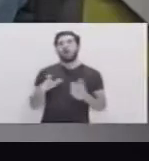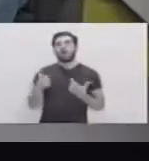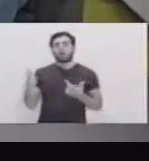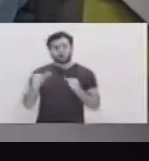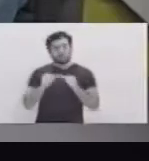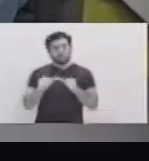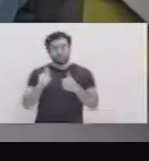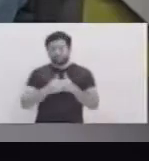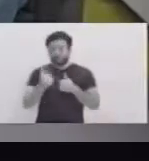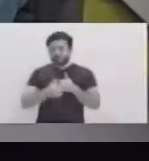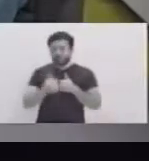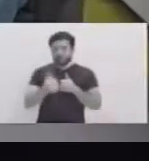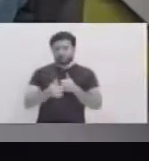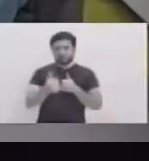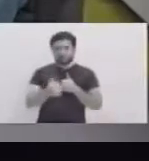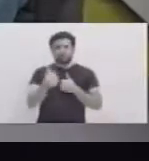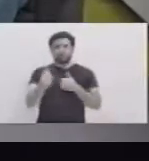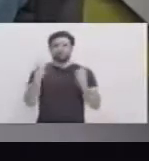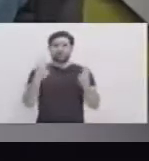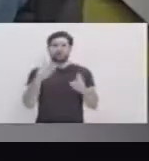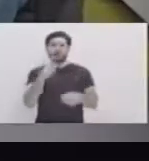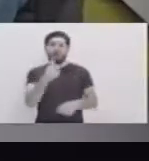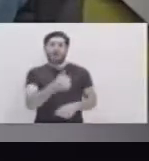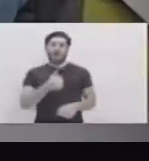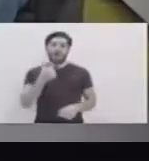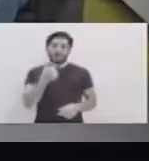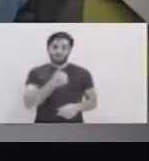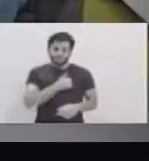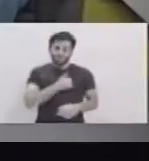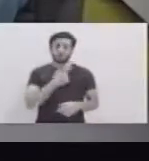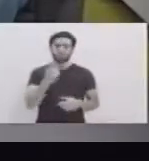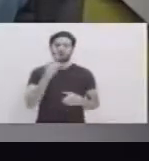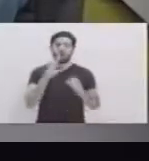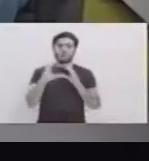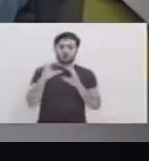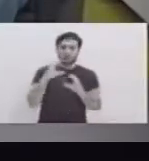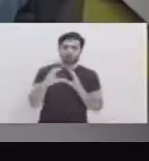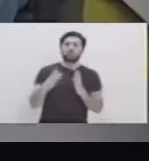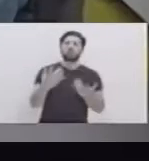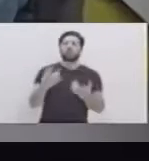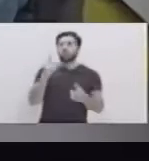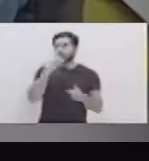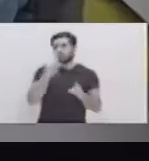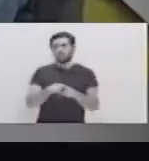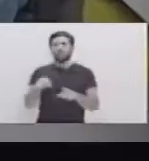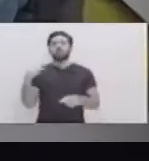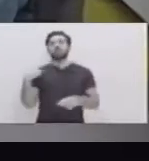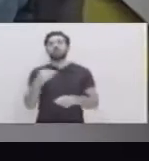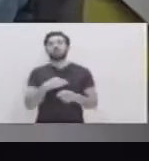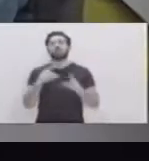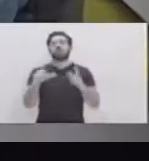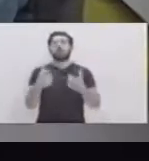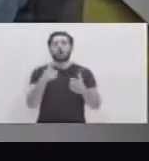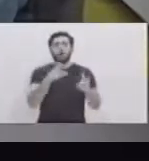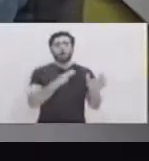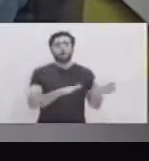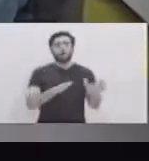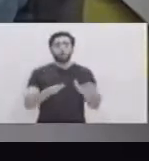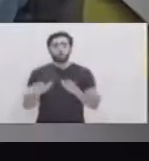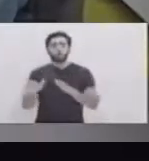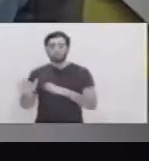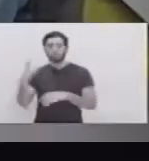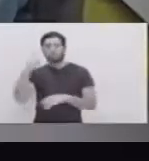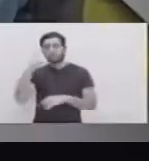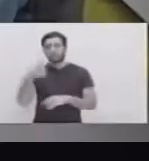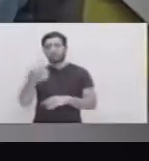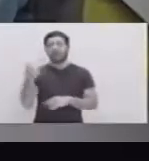pues también va de la mano de esa constancia en cuanto a actitudes, en cuanto a comunicación y demás. ¿Cómo podríamos nosotros